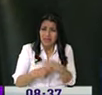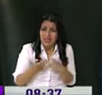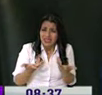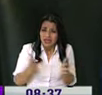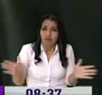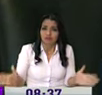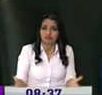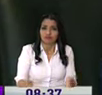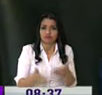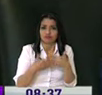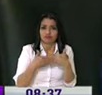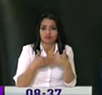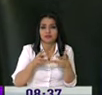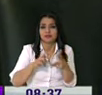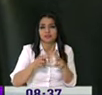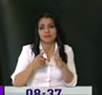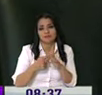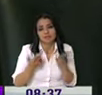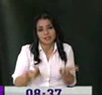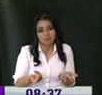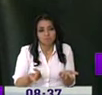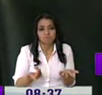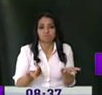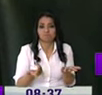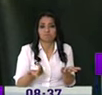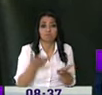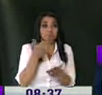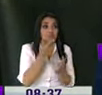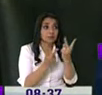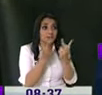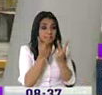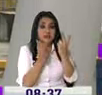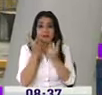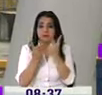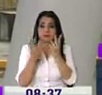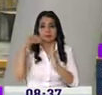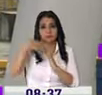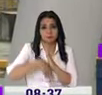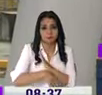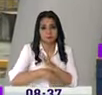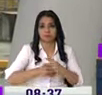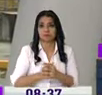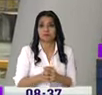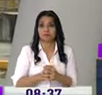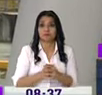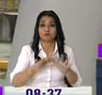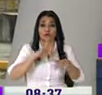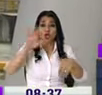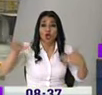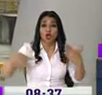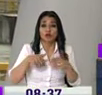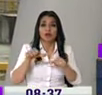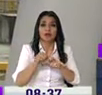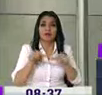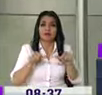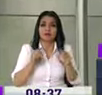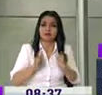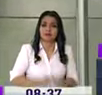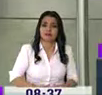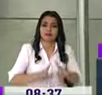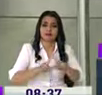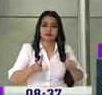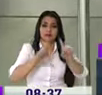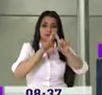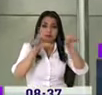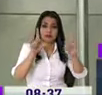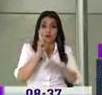a originar una disminución en la visita de los clientes. El complejo turístico es administrado por diferentes empresas. Una